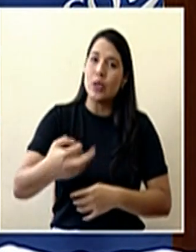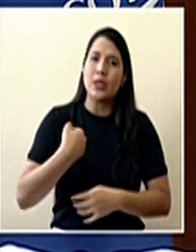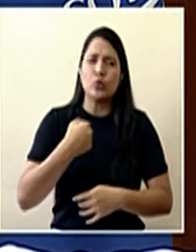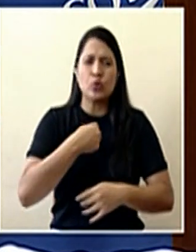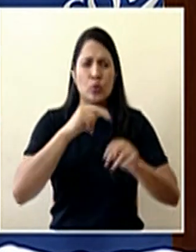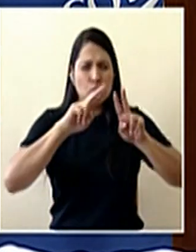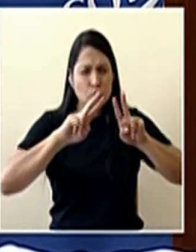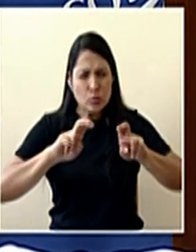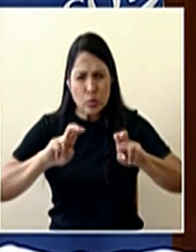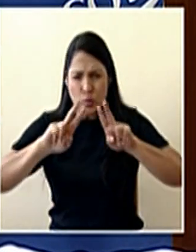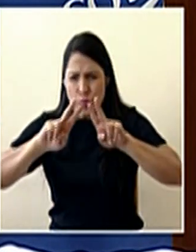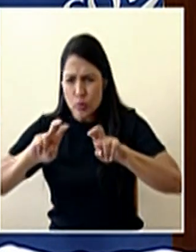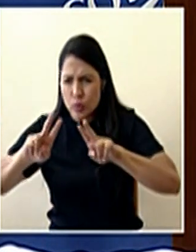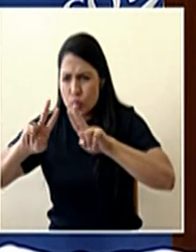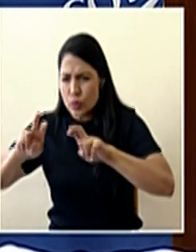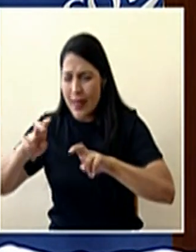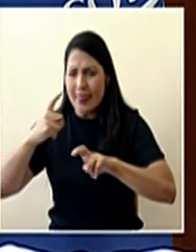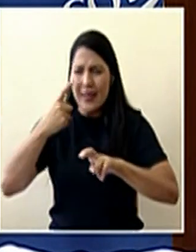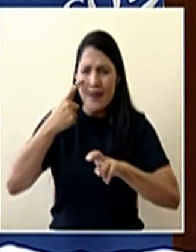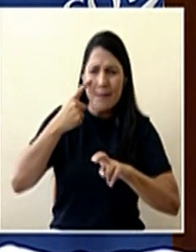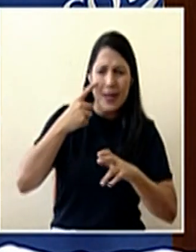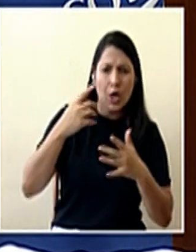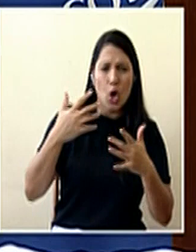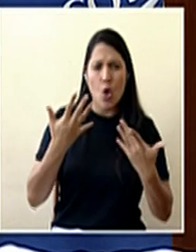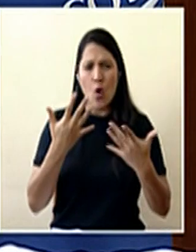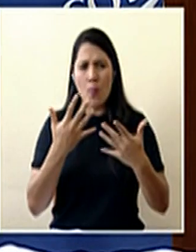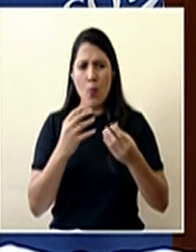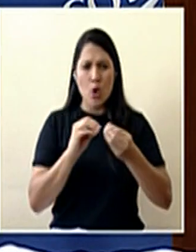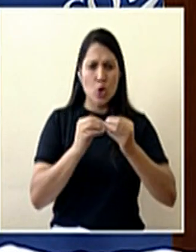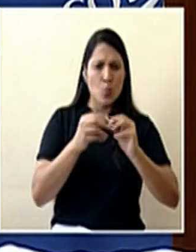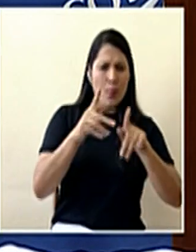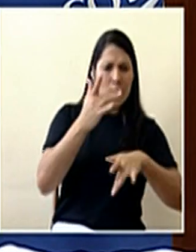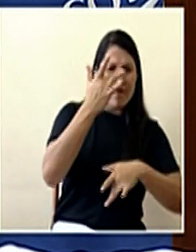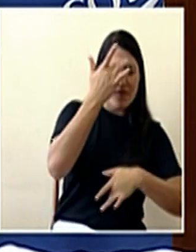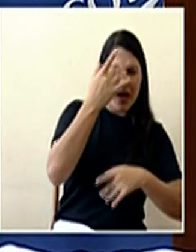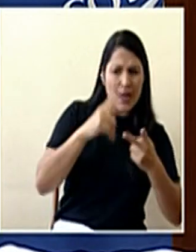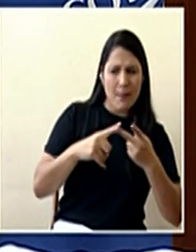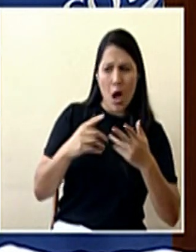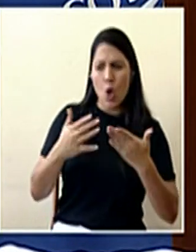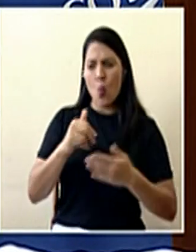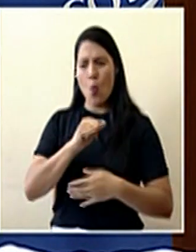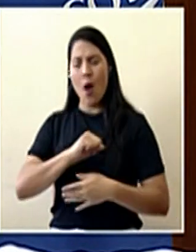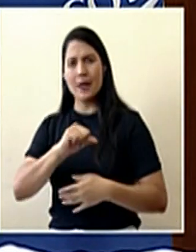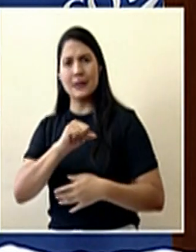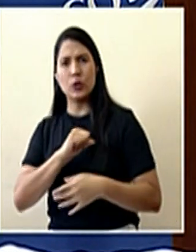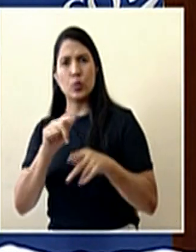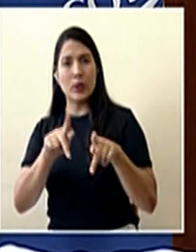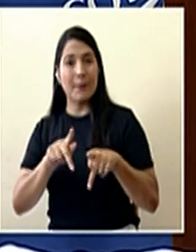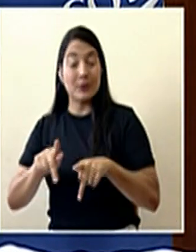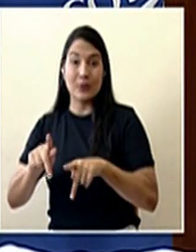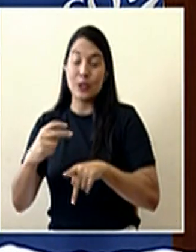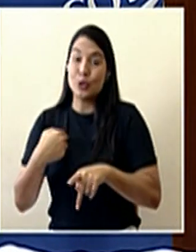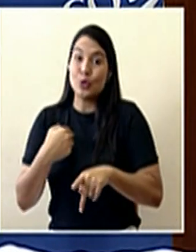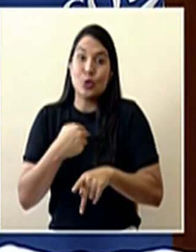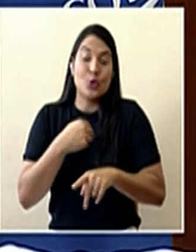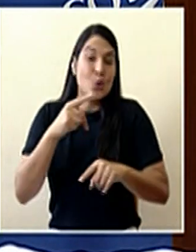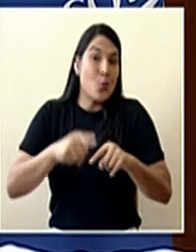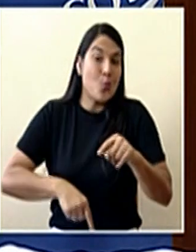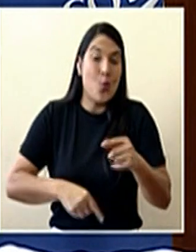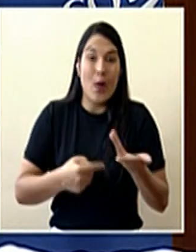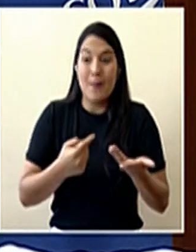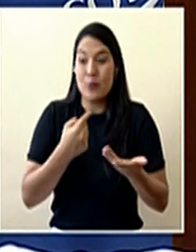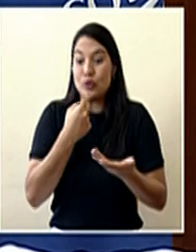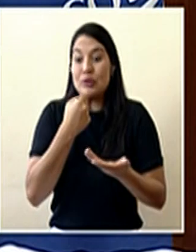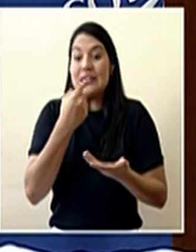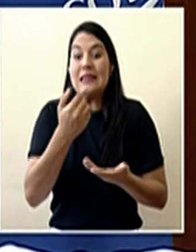viendo cómo van surgiendo los casos, cómo va la respuesta social. No hay forma de predecir a